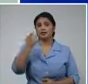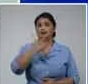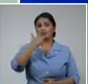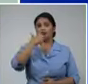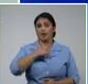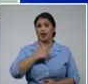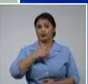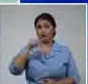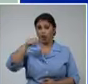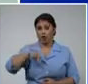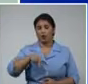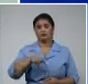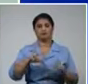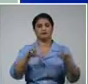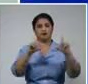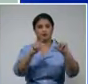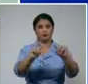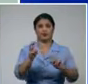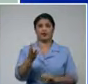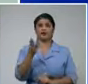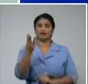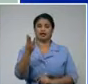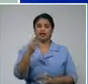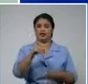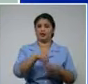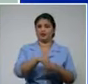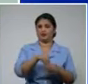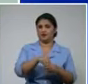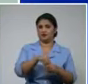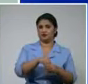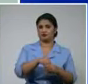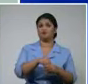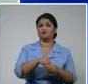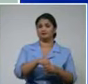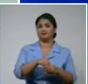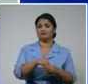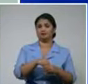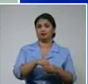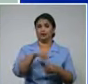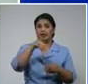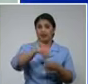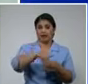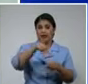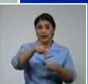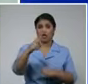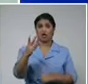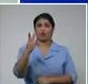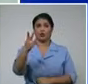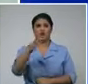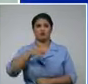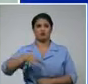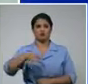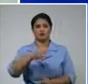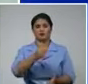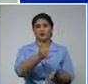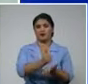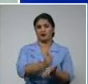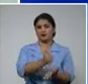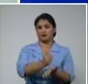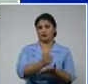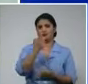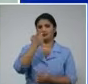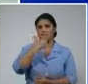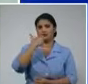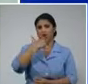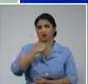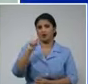casos autóctonos confirmados ayer y 2 de ellos en el municipio cabecera, Ciego de Ávila, y 1